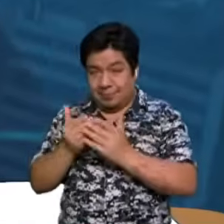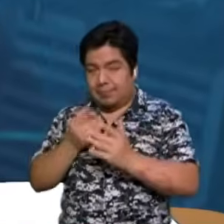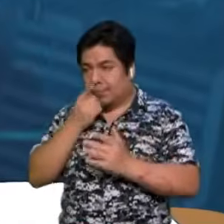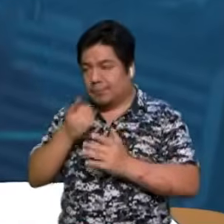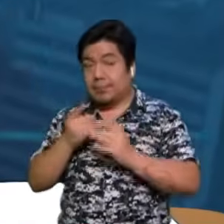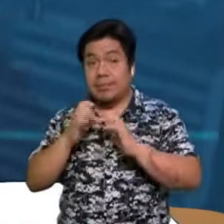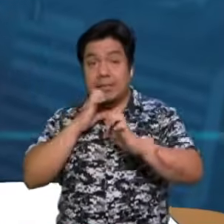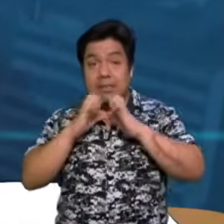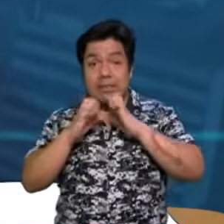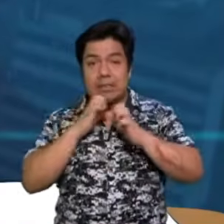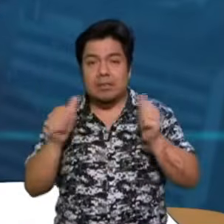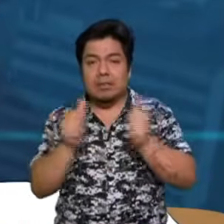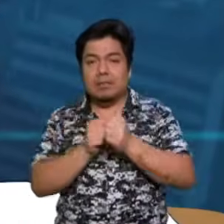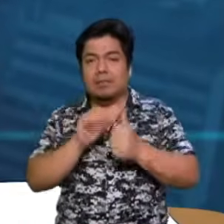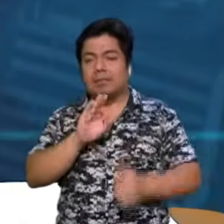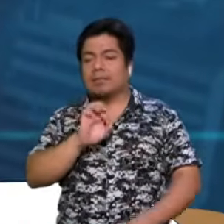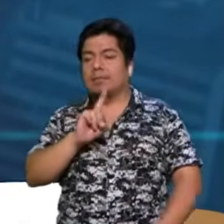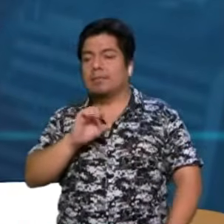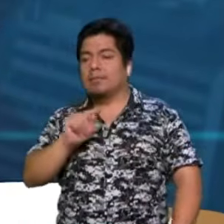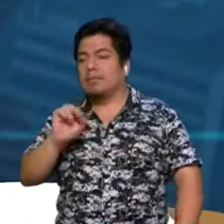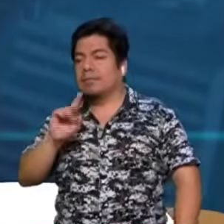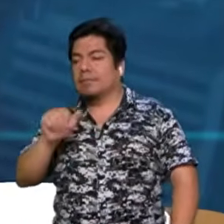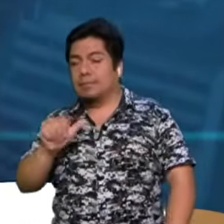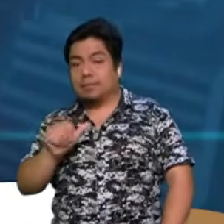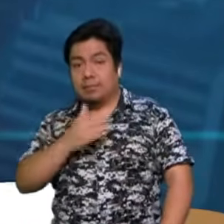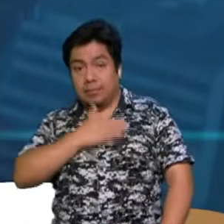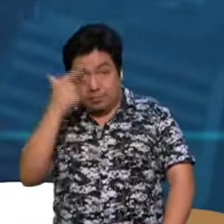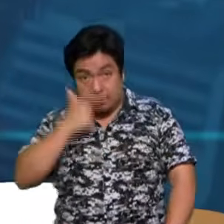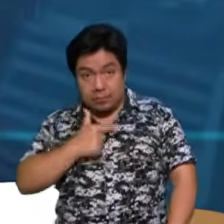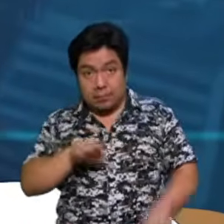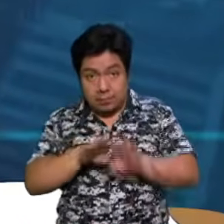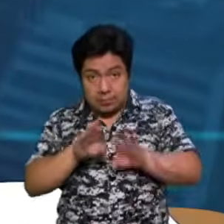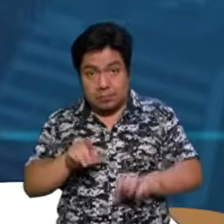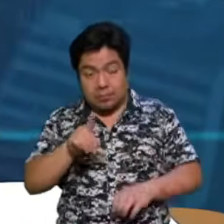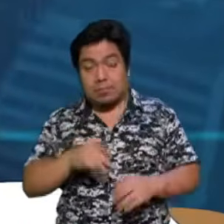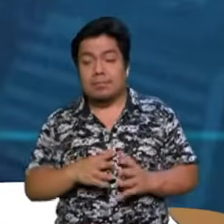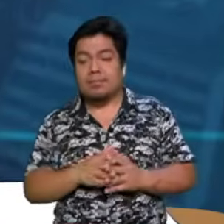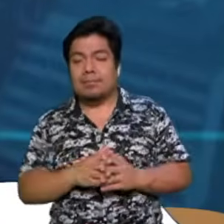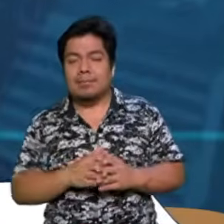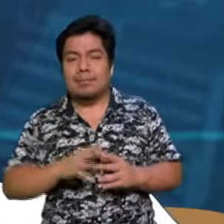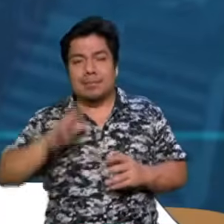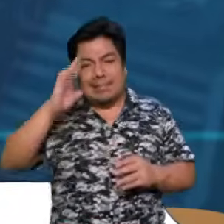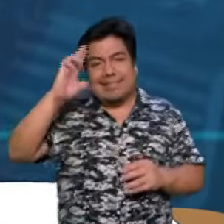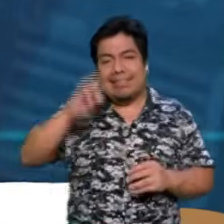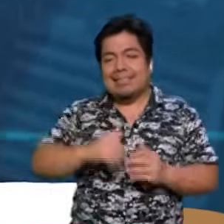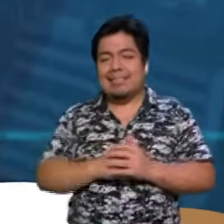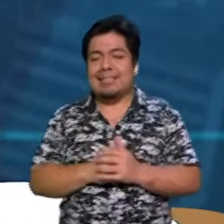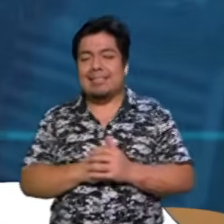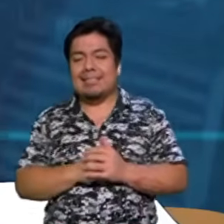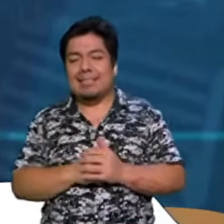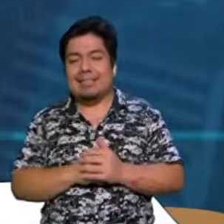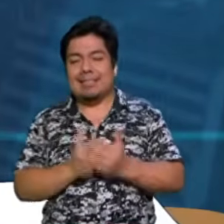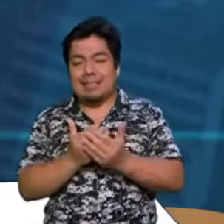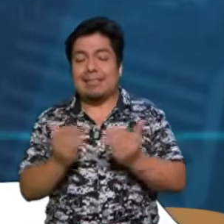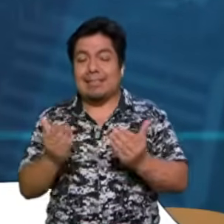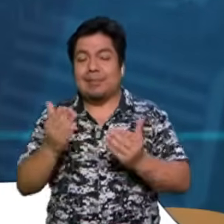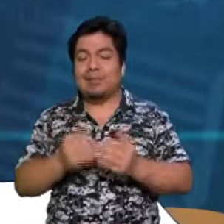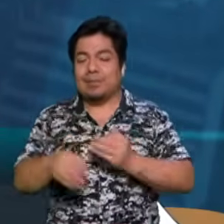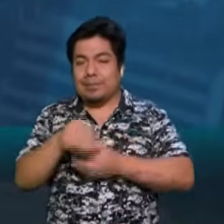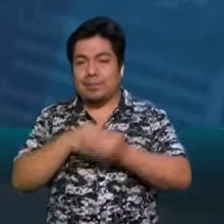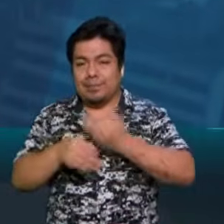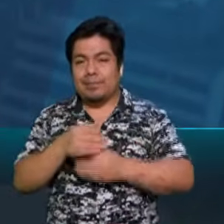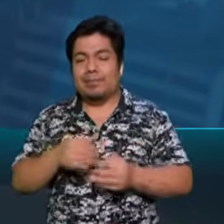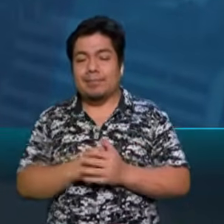vamos a tener entrevista con Federico Taboada. Buenas noches, Federico, ¿cómo te encuentras? ¿Qué tal, Berenice? Un gusto saludarte a ti y a toda la